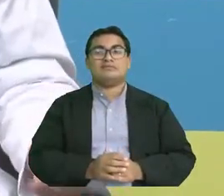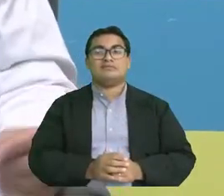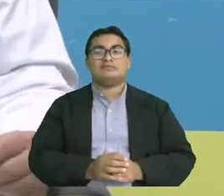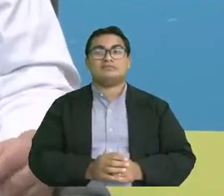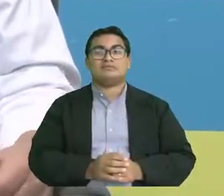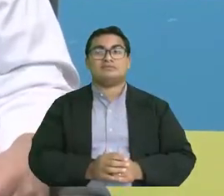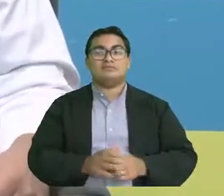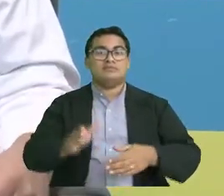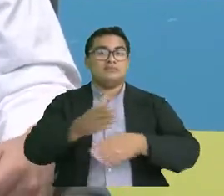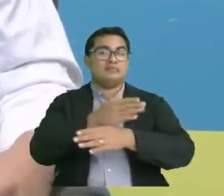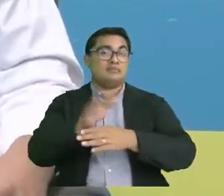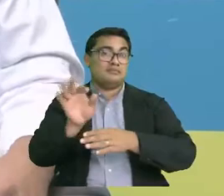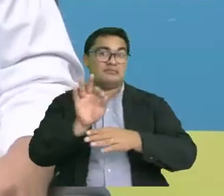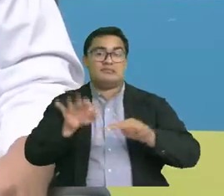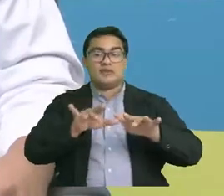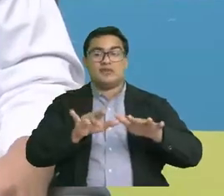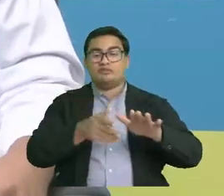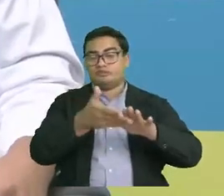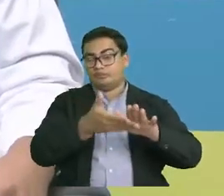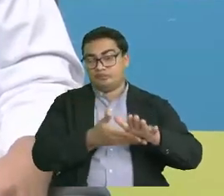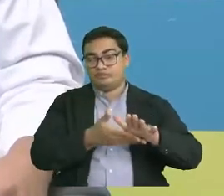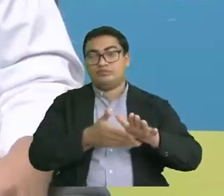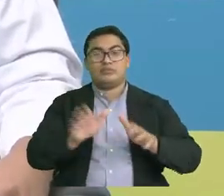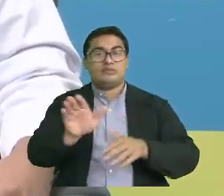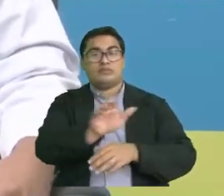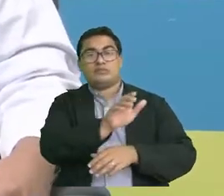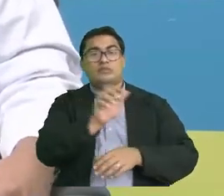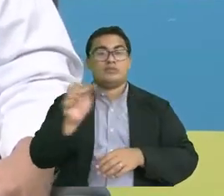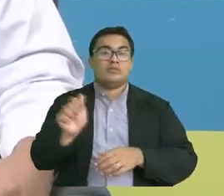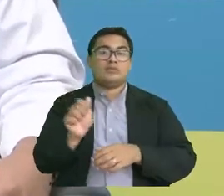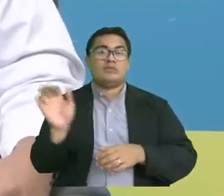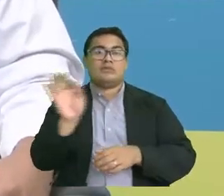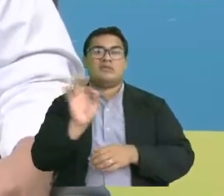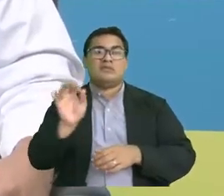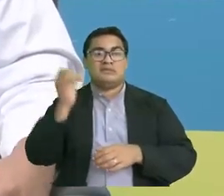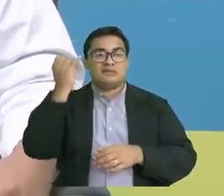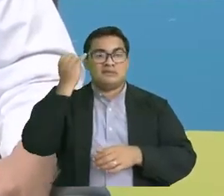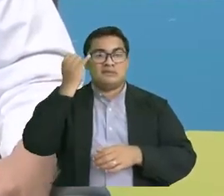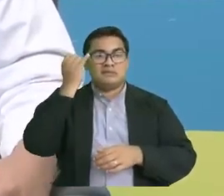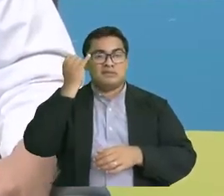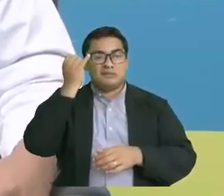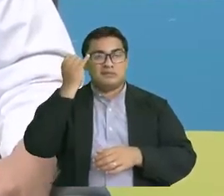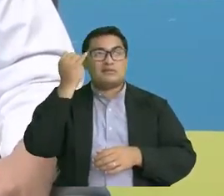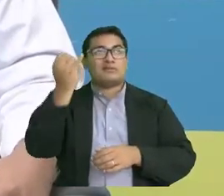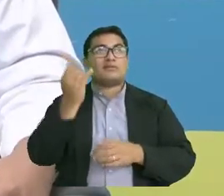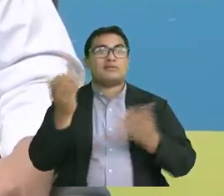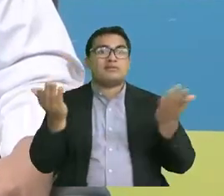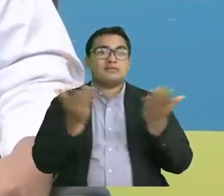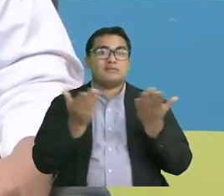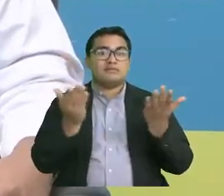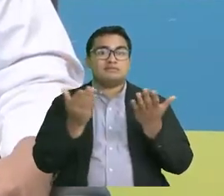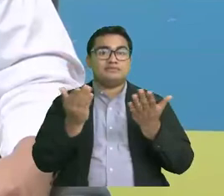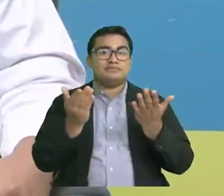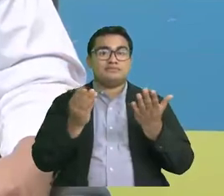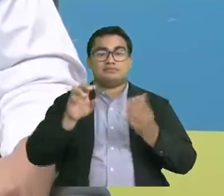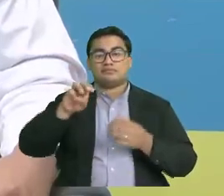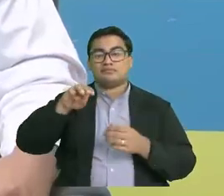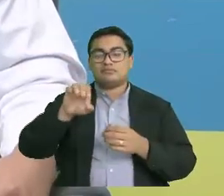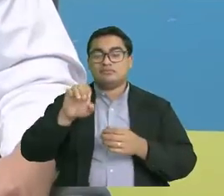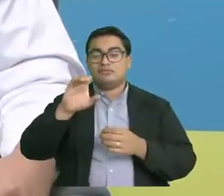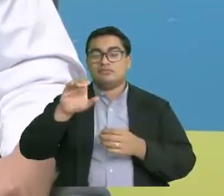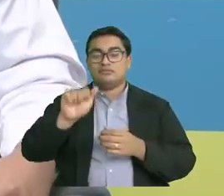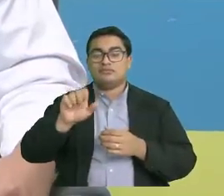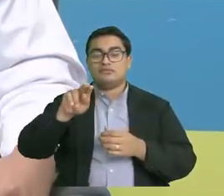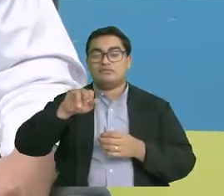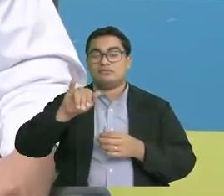independientemente de qué tipo de pie plano, ¿verdad? La otra teoría, está la teoría mecánica. En